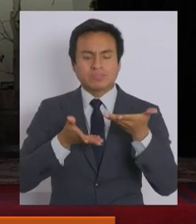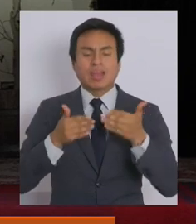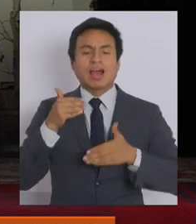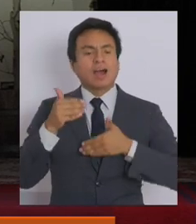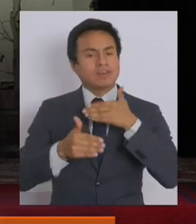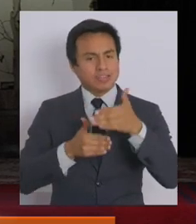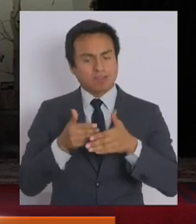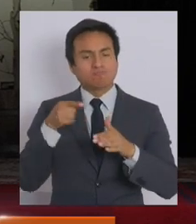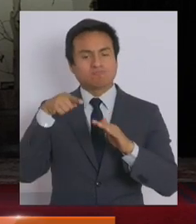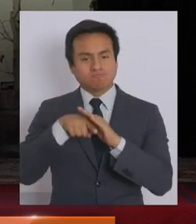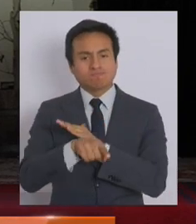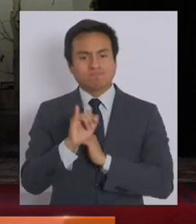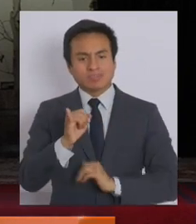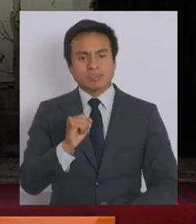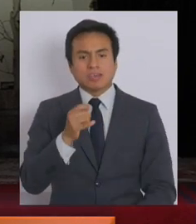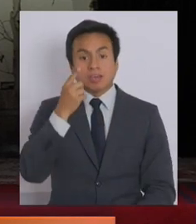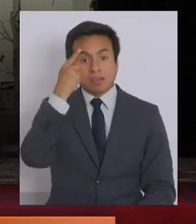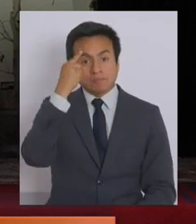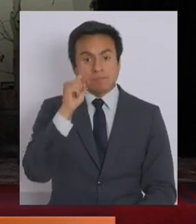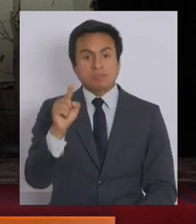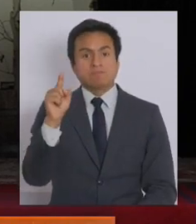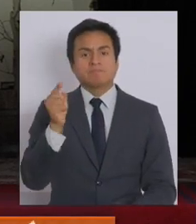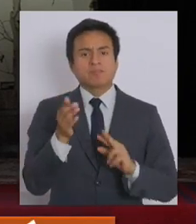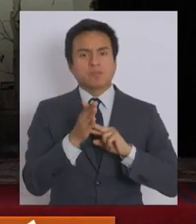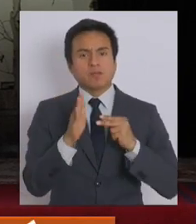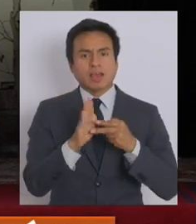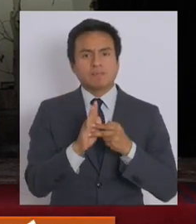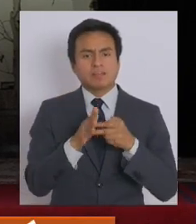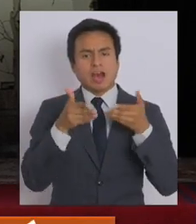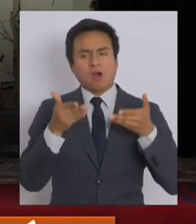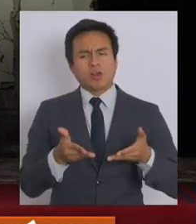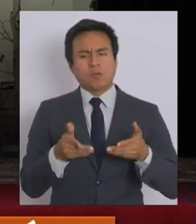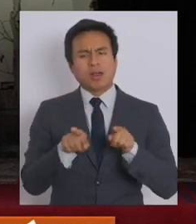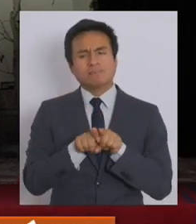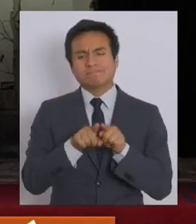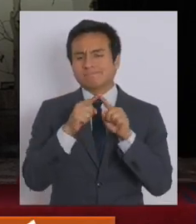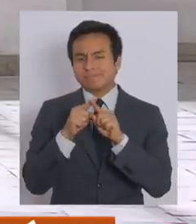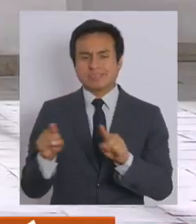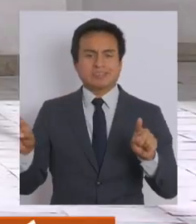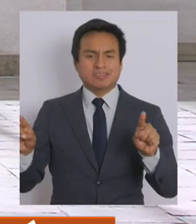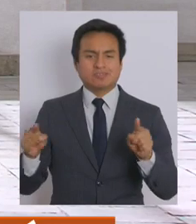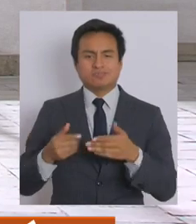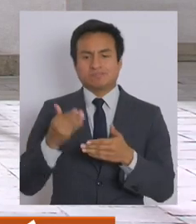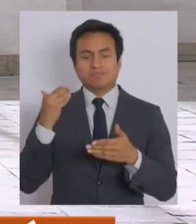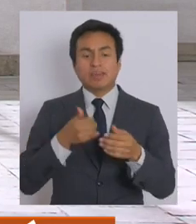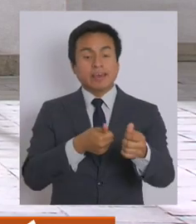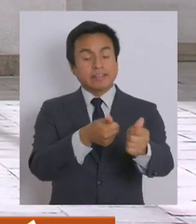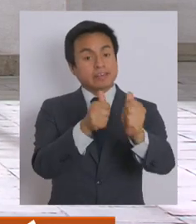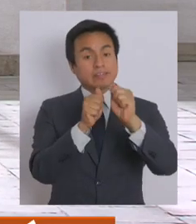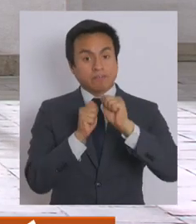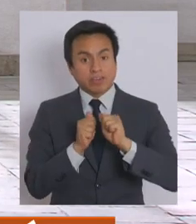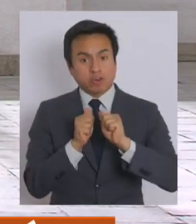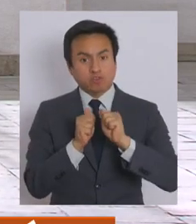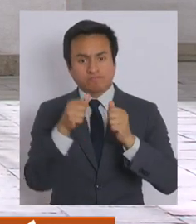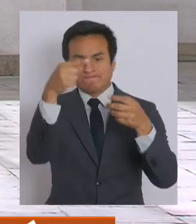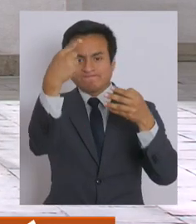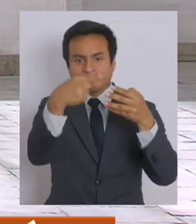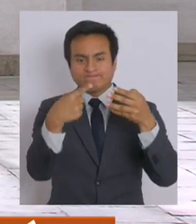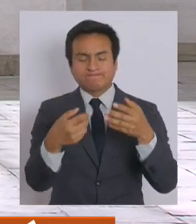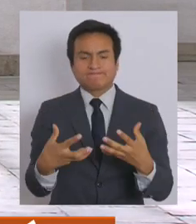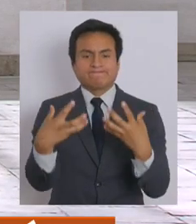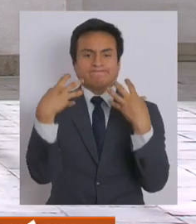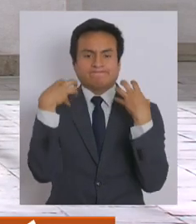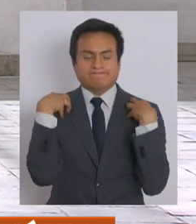mucho. Sin embargo, los problemas que enfrentamos hoy día son muy distintos y los desafíos que tenemos que